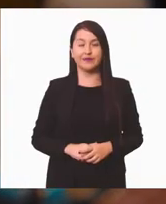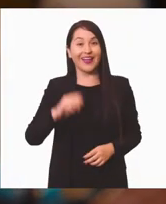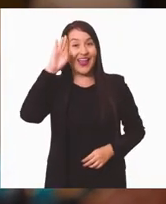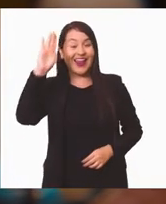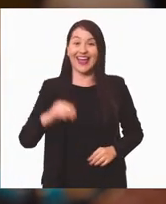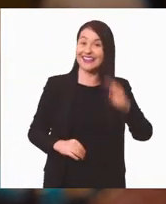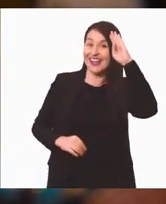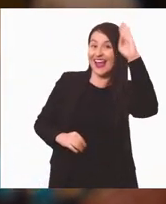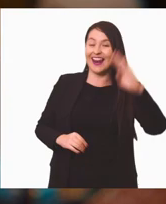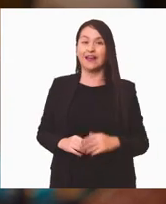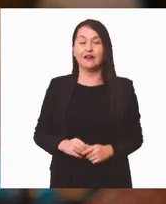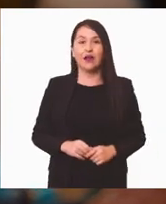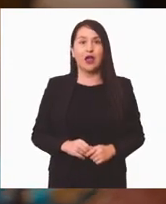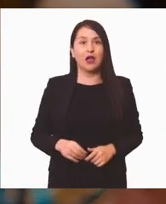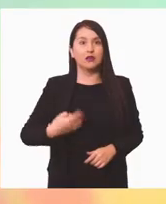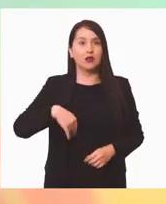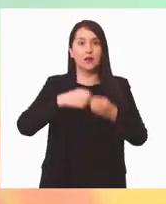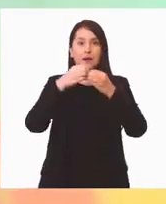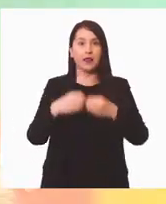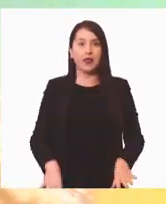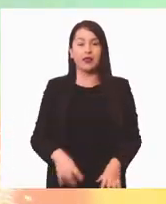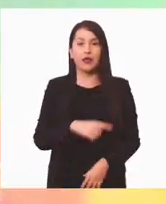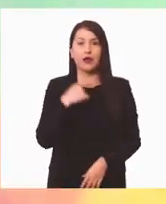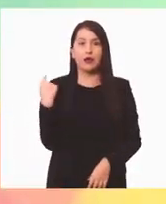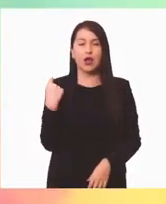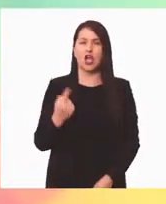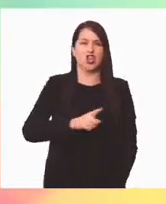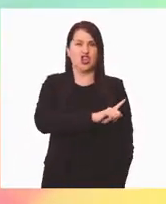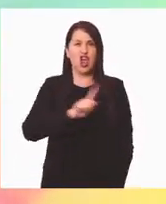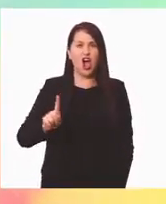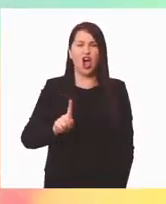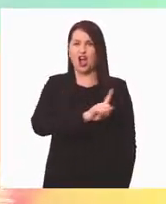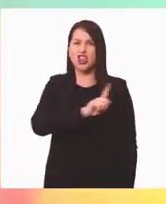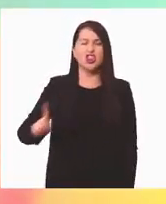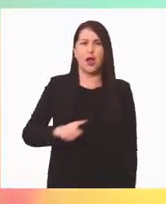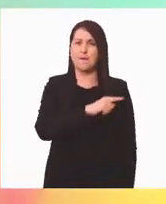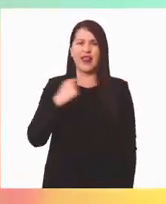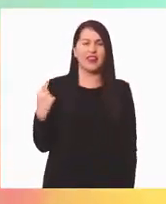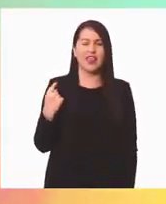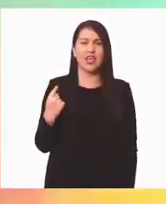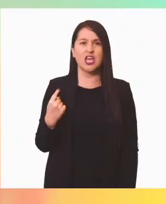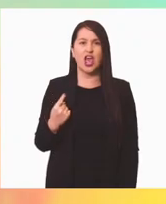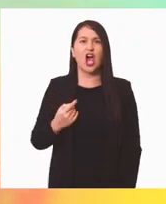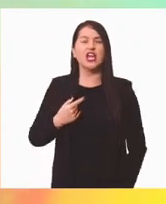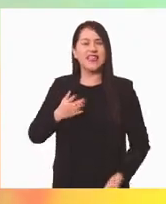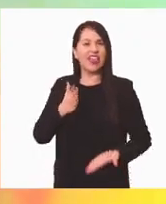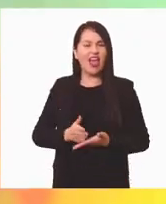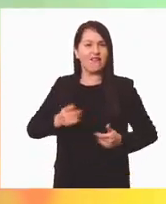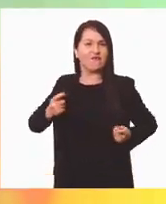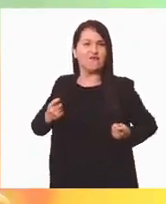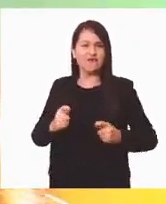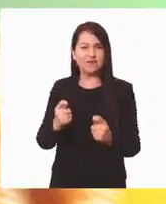Hola. ¡Estamos perdidos! ¡No! ¡No estamos perdidos! ¡Nada está perdido hasta que se intenta!